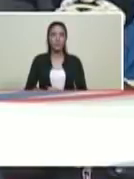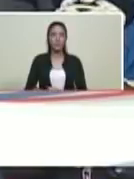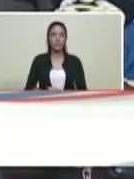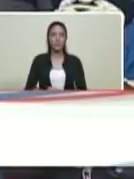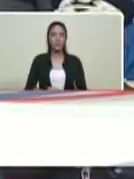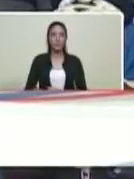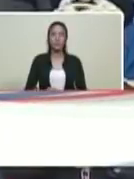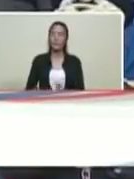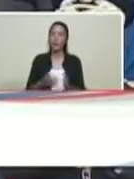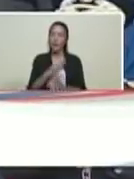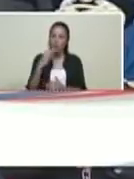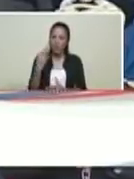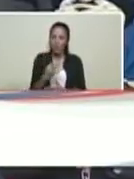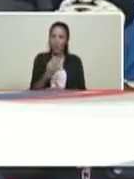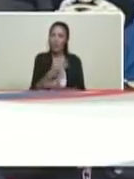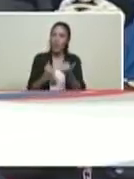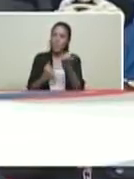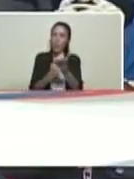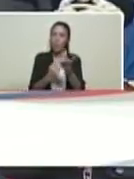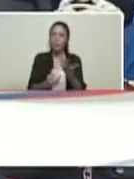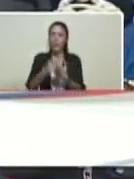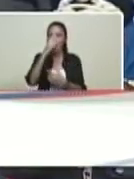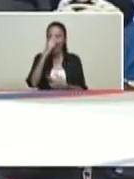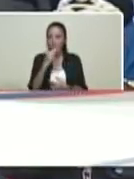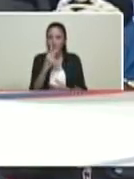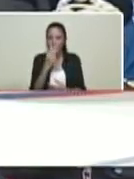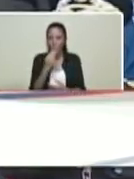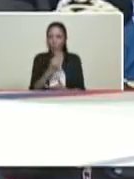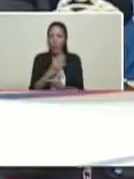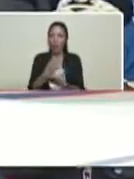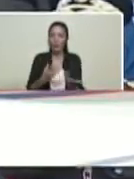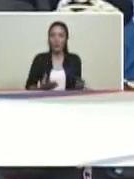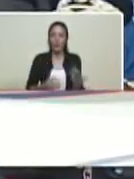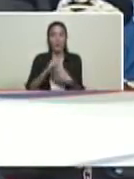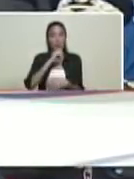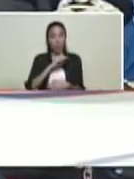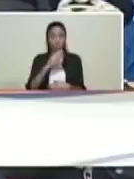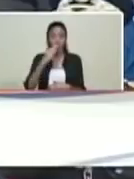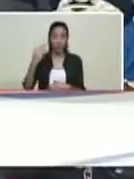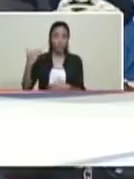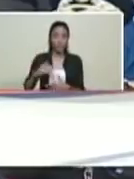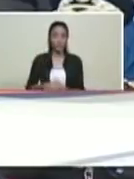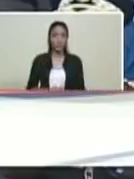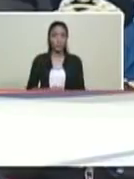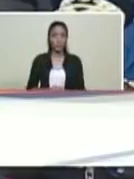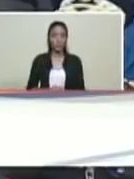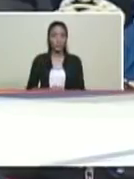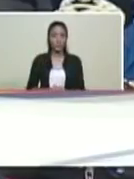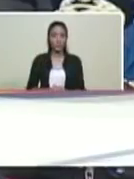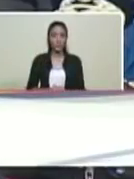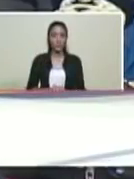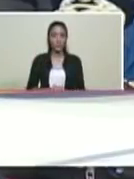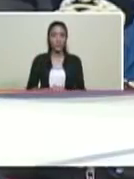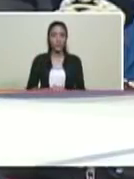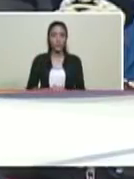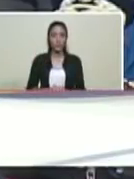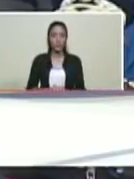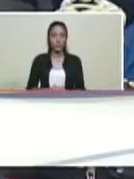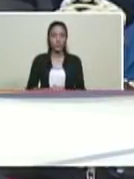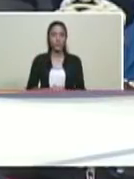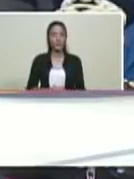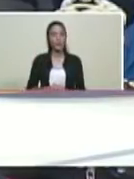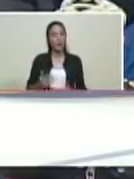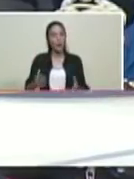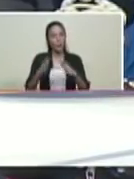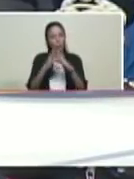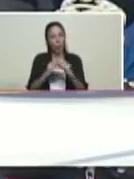de raíz amor y sta a buena historia haremos historia la construida por nuestro general del